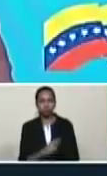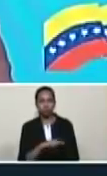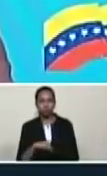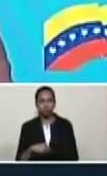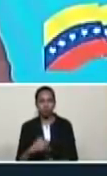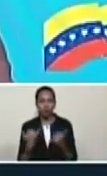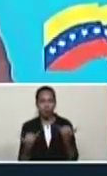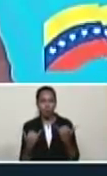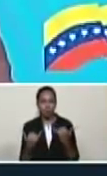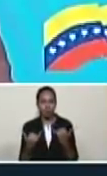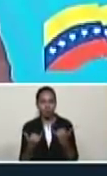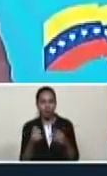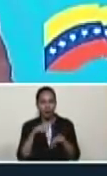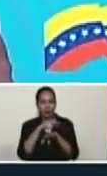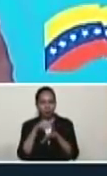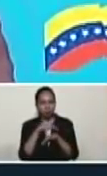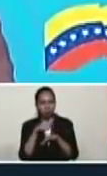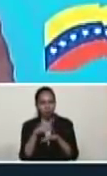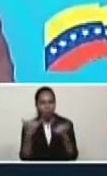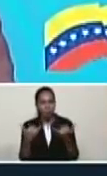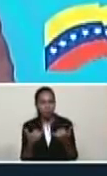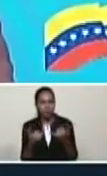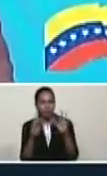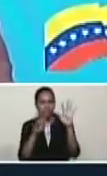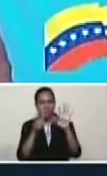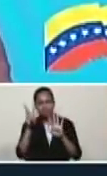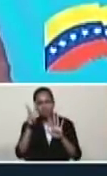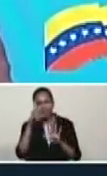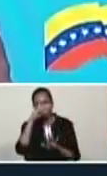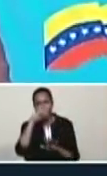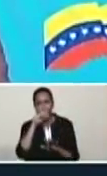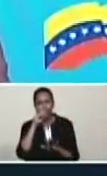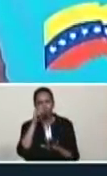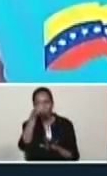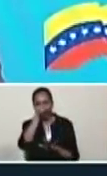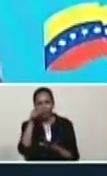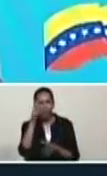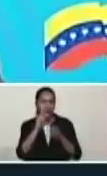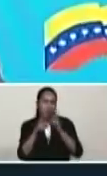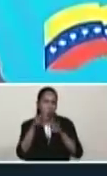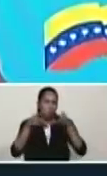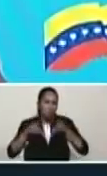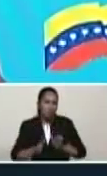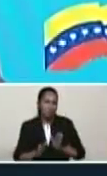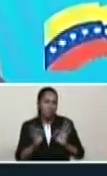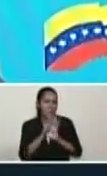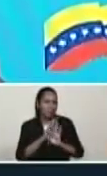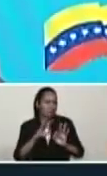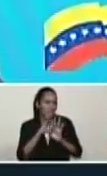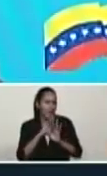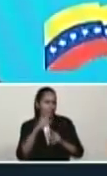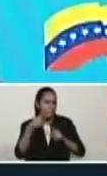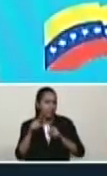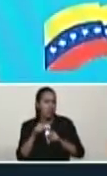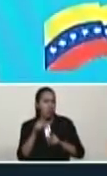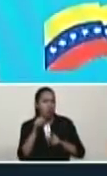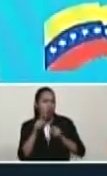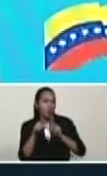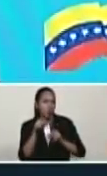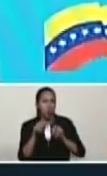hace 17 años, algunos de ustedes no habían nacido todavía. Hace 17